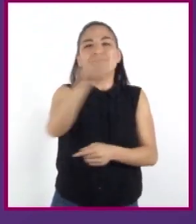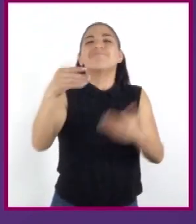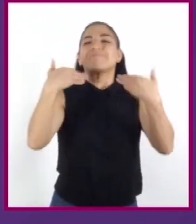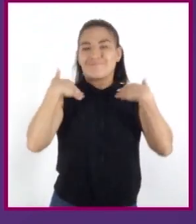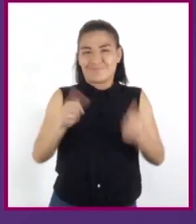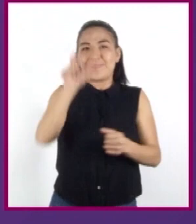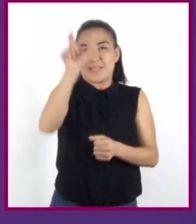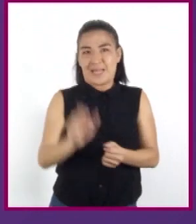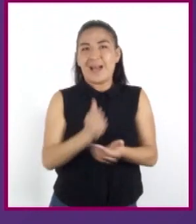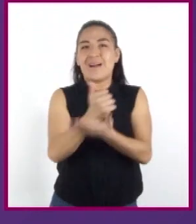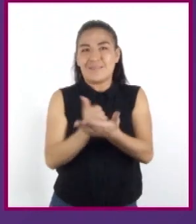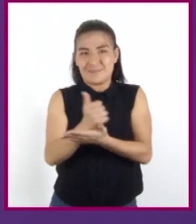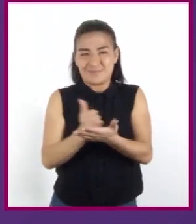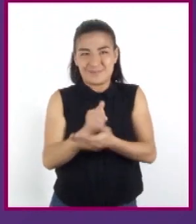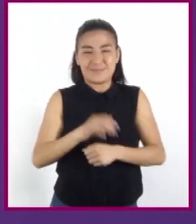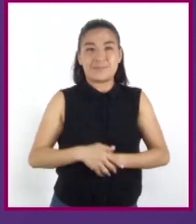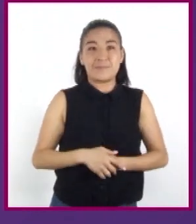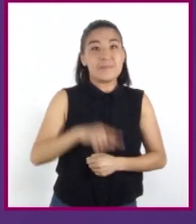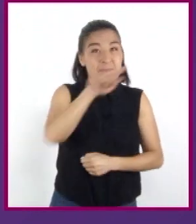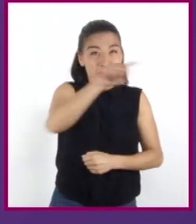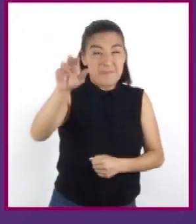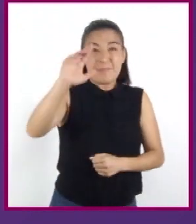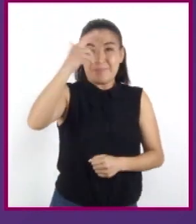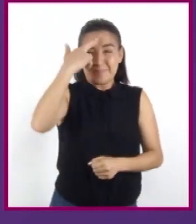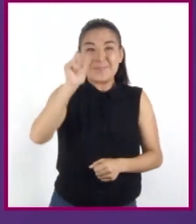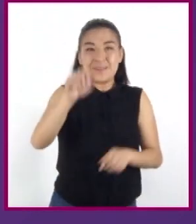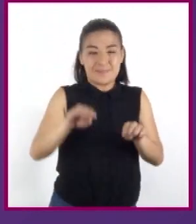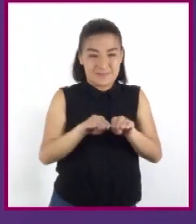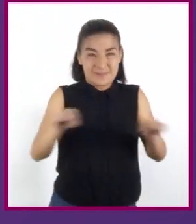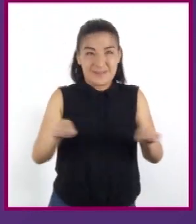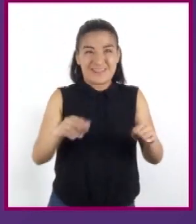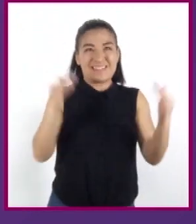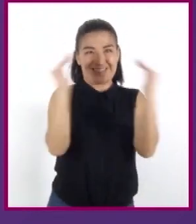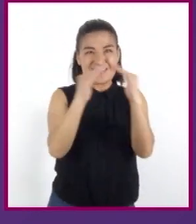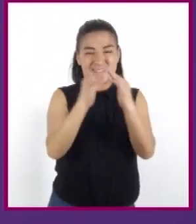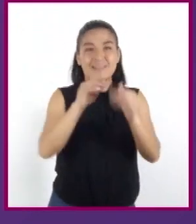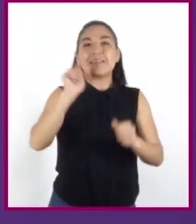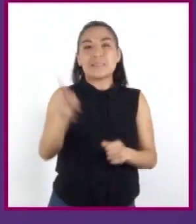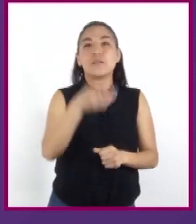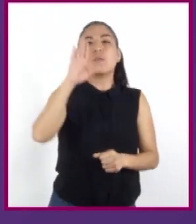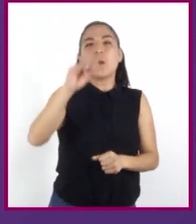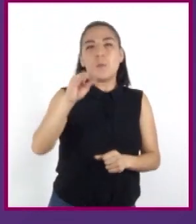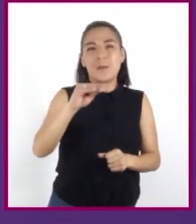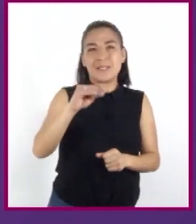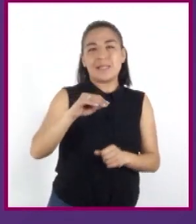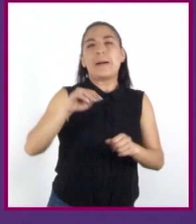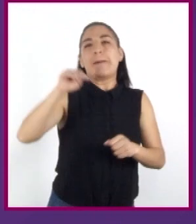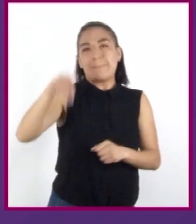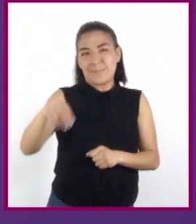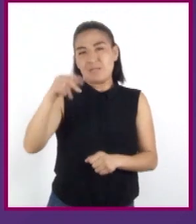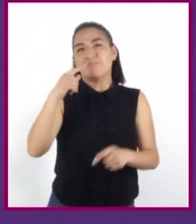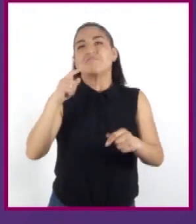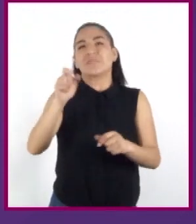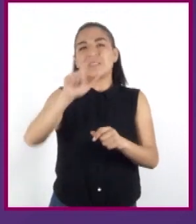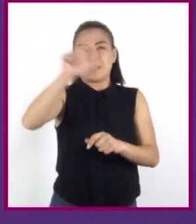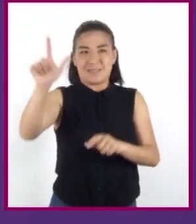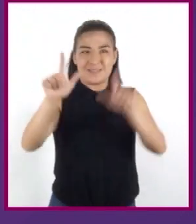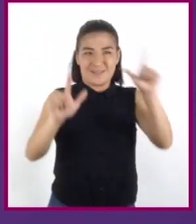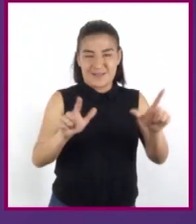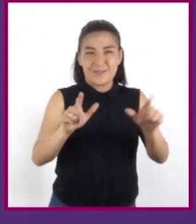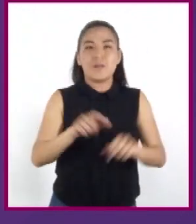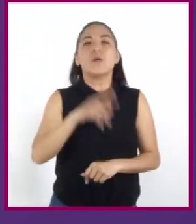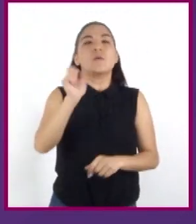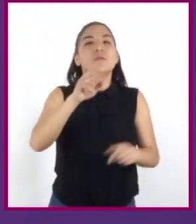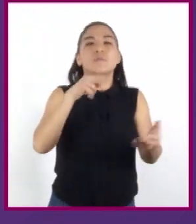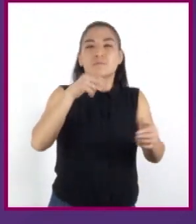identifiquen. Como recordarán, la medida de la casa es de 90 metros por lado. Solo escribiremos el valor